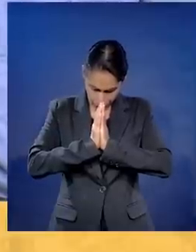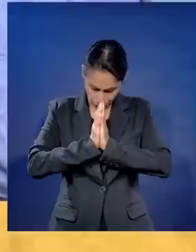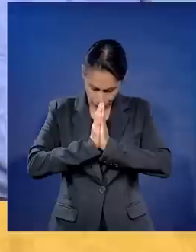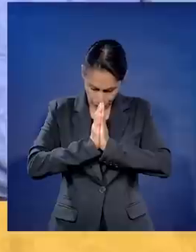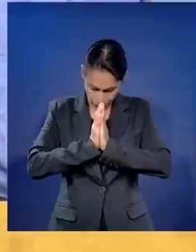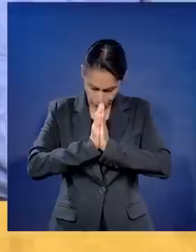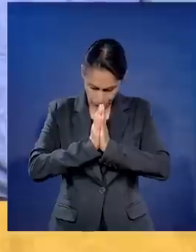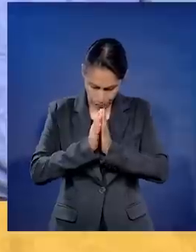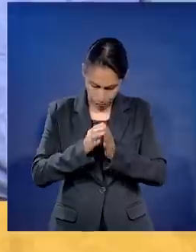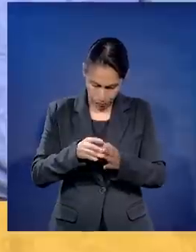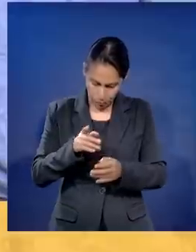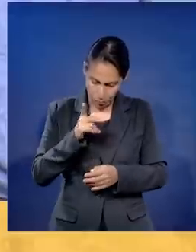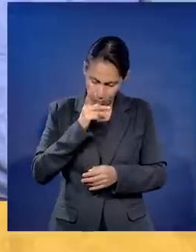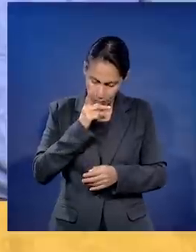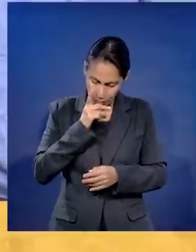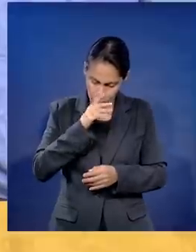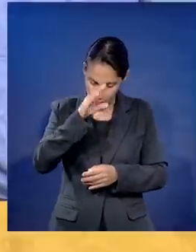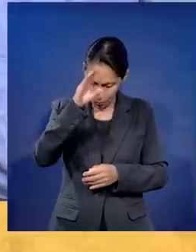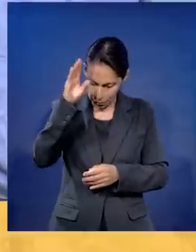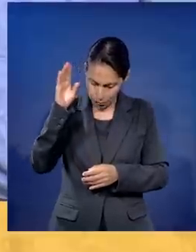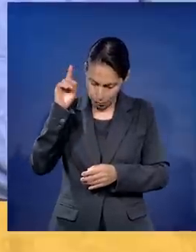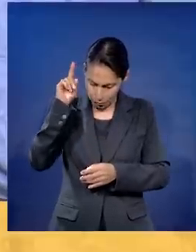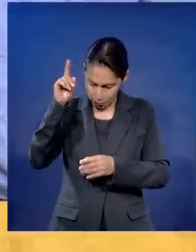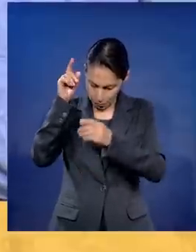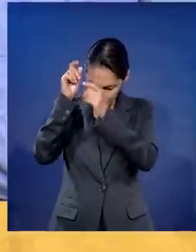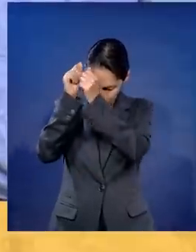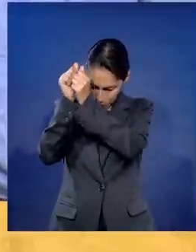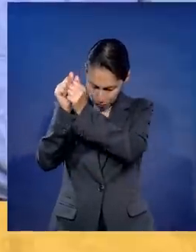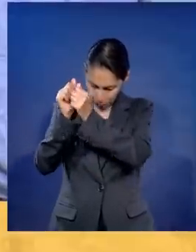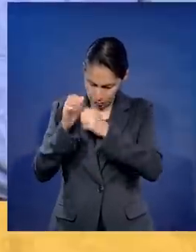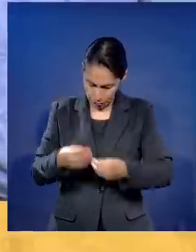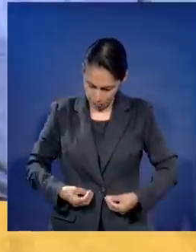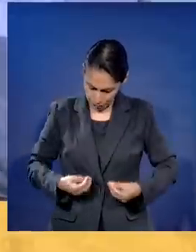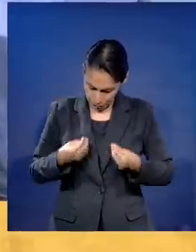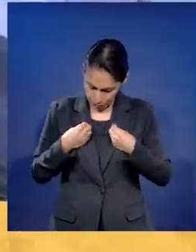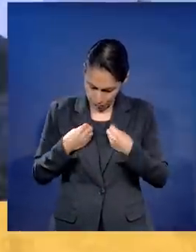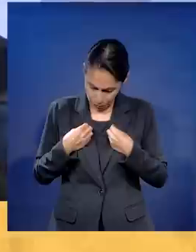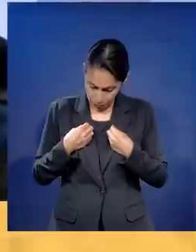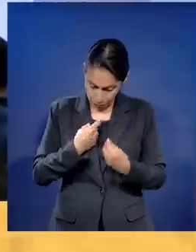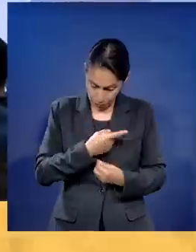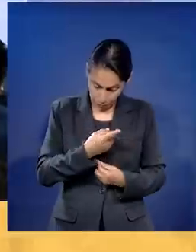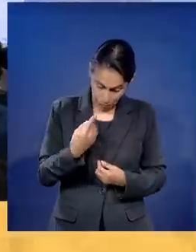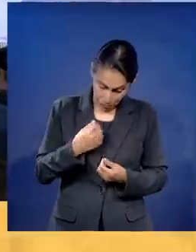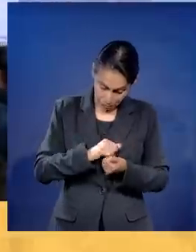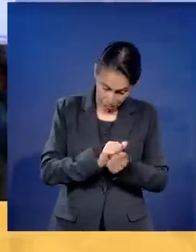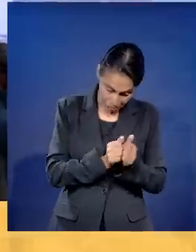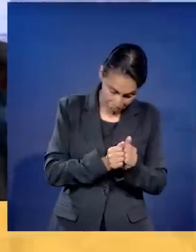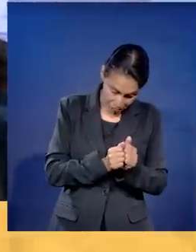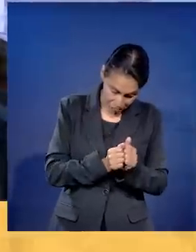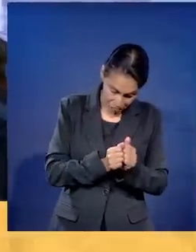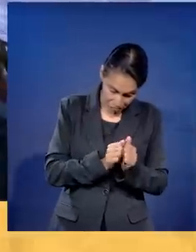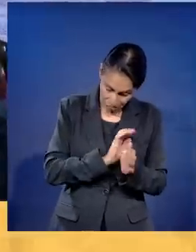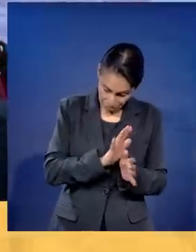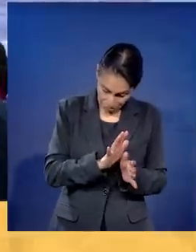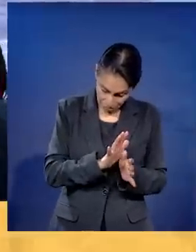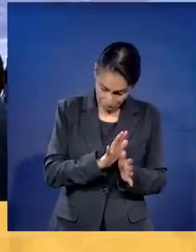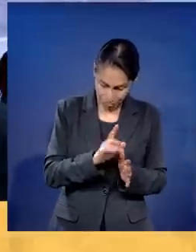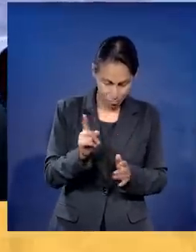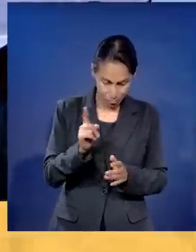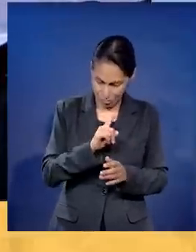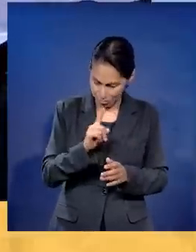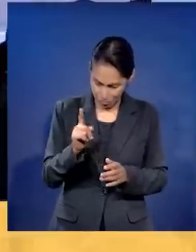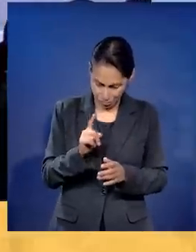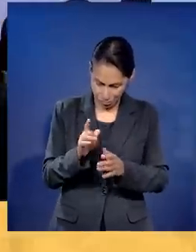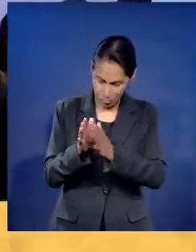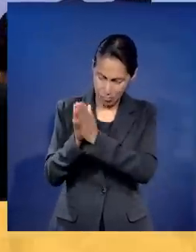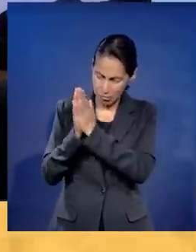padre celestial padre celestial no queremos ser no queremos ser solo